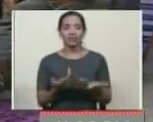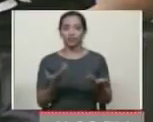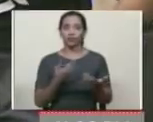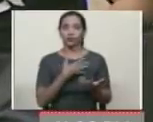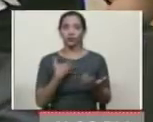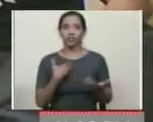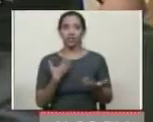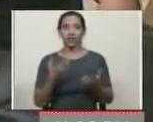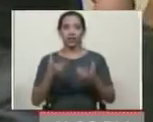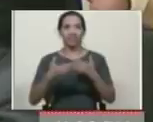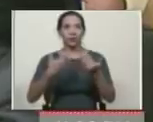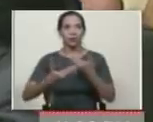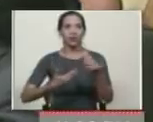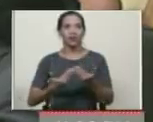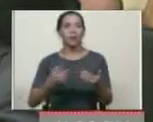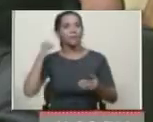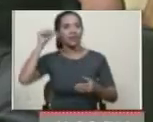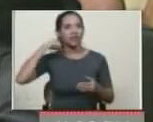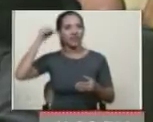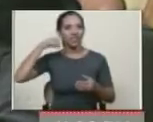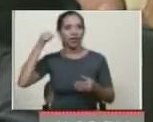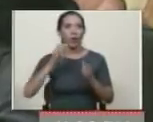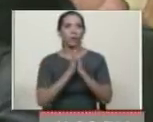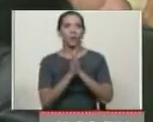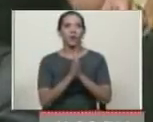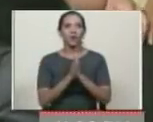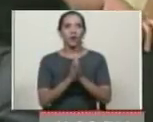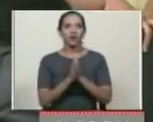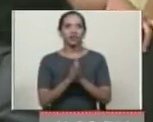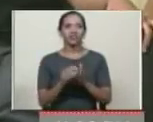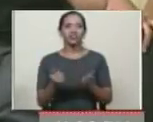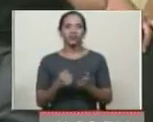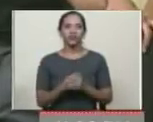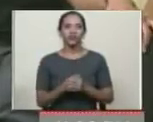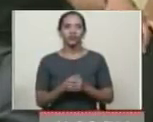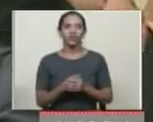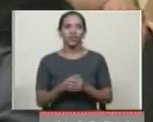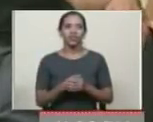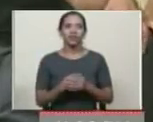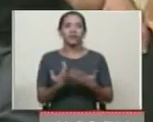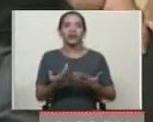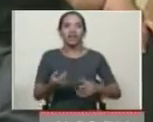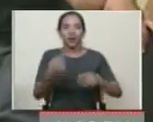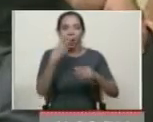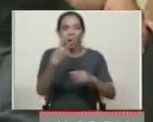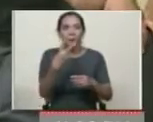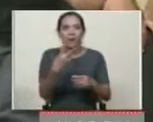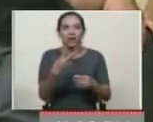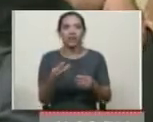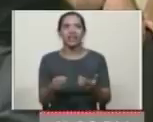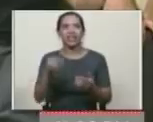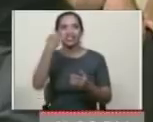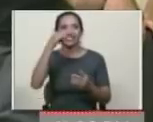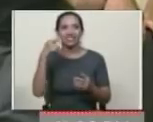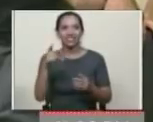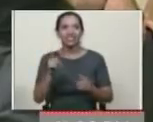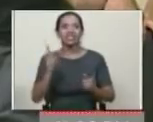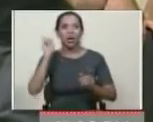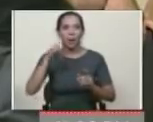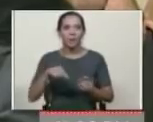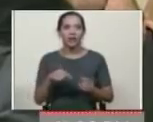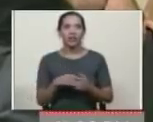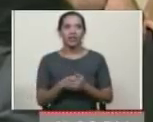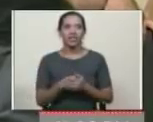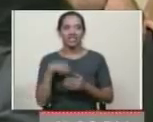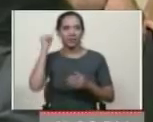planteando este formato. Voy a postar mi video, por favor. Así que yo estoy lanzando este formato para que me van a ver no nada más acá en Zurda Conducta, sino en adelante en este tipo